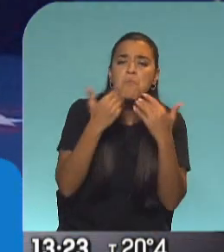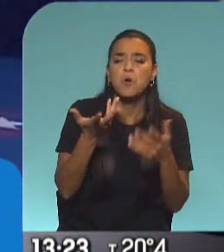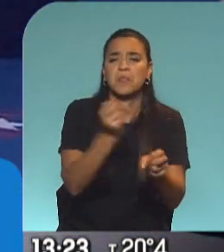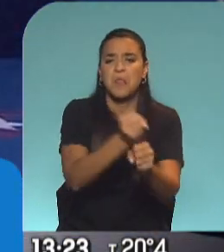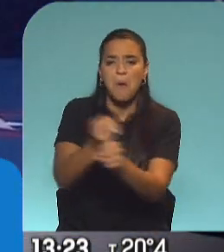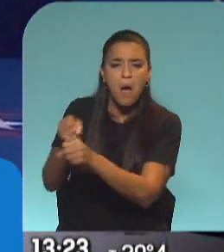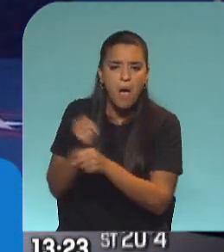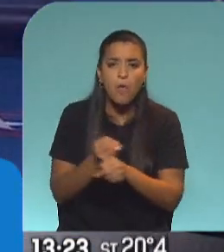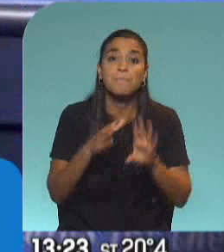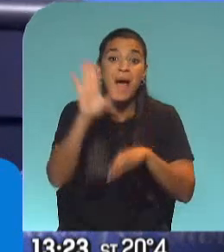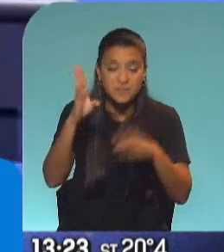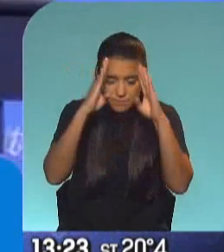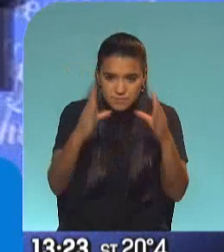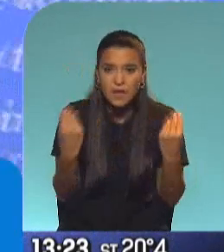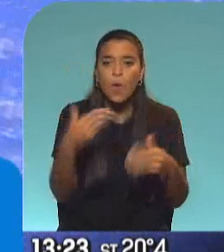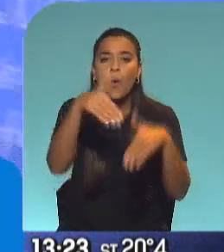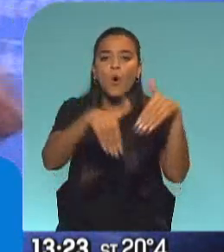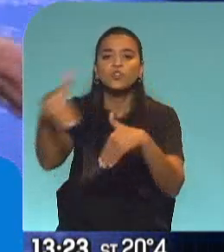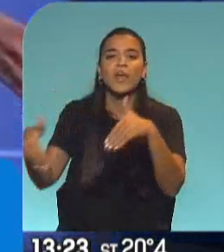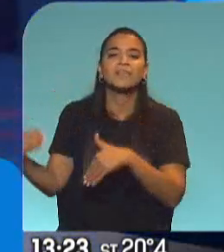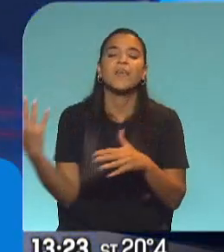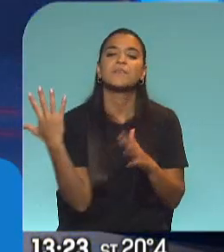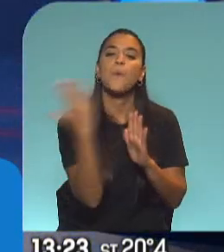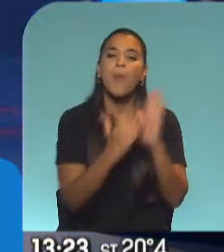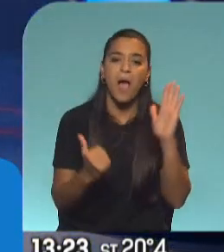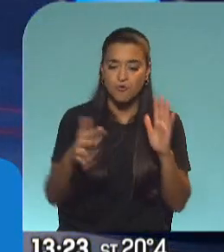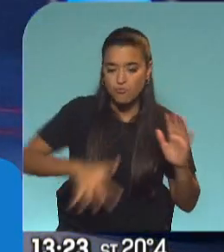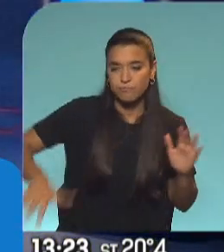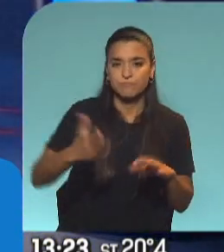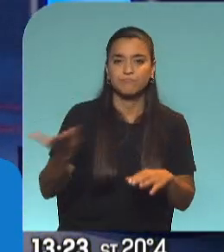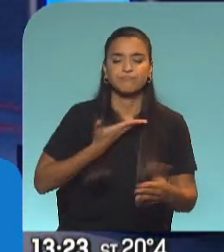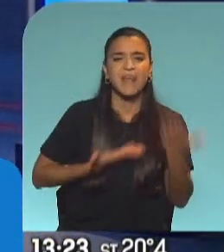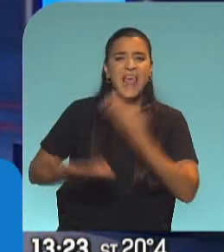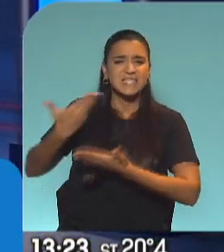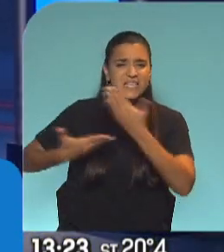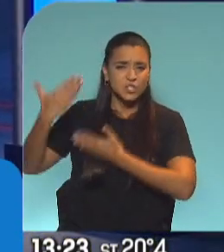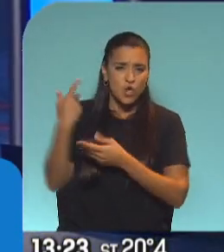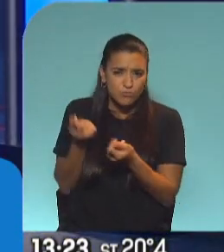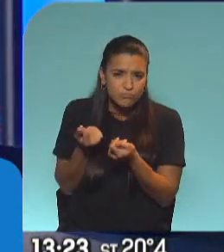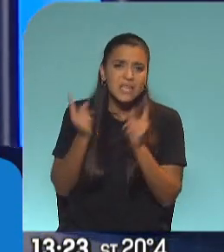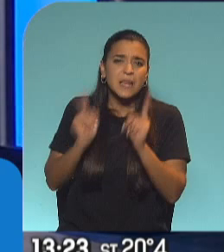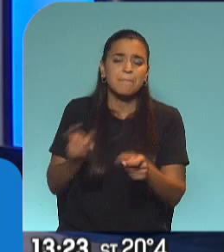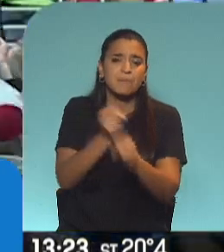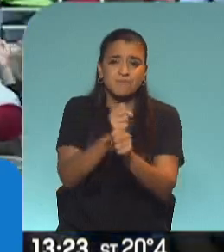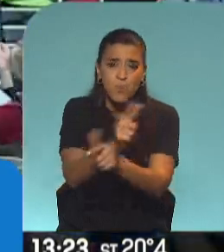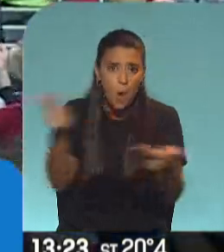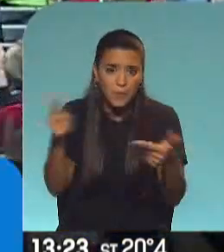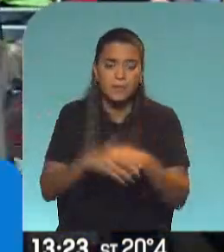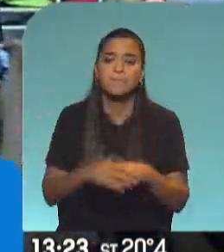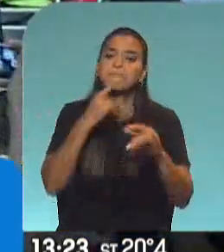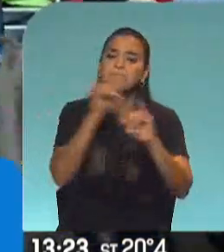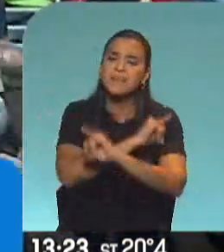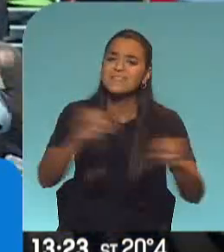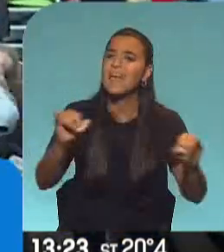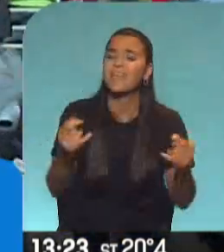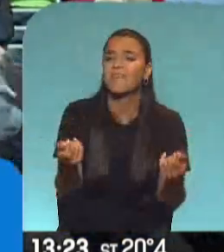trabajadores, particularmente de los votantes blancos en estados golpeados por la recesión y la desocupación. Y su mensaje